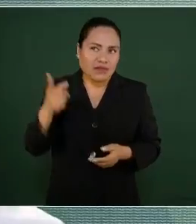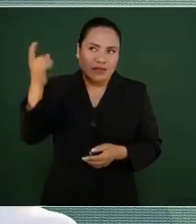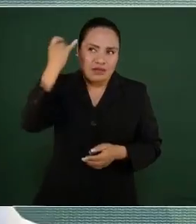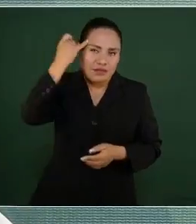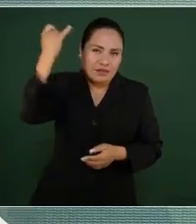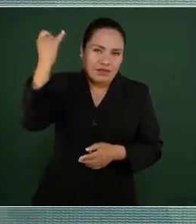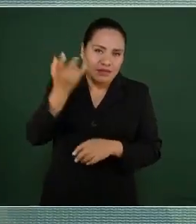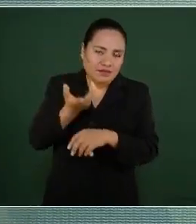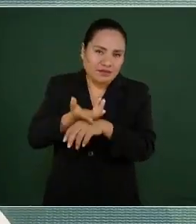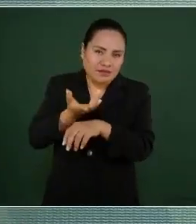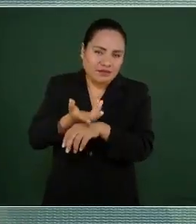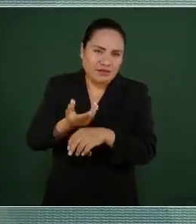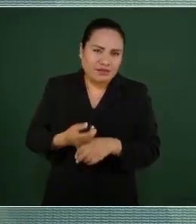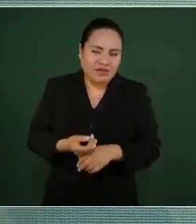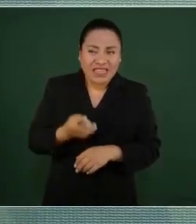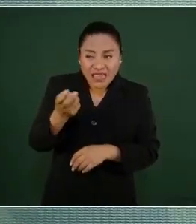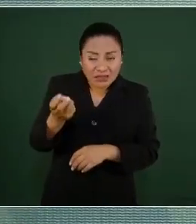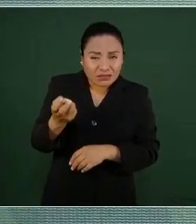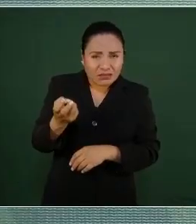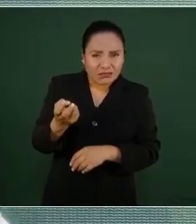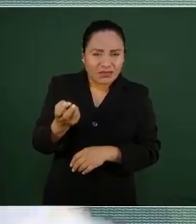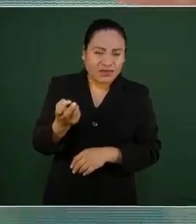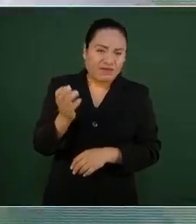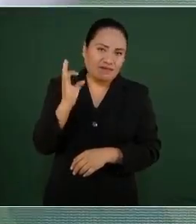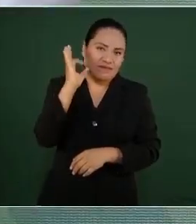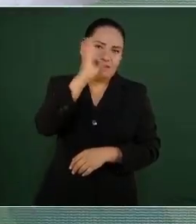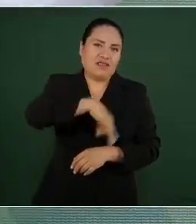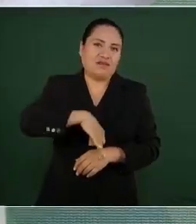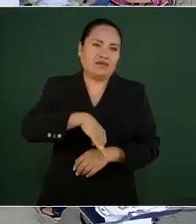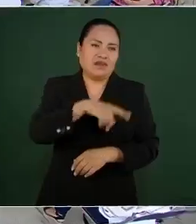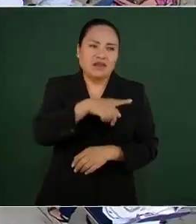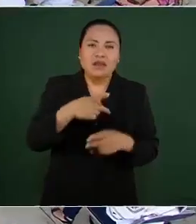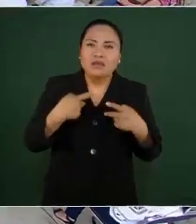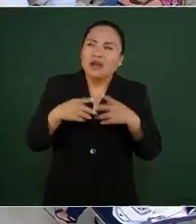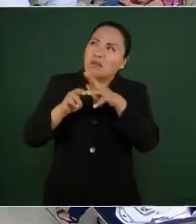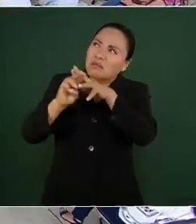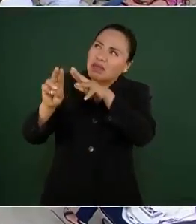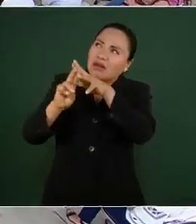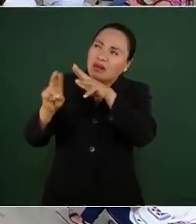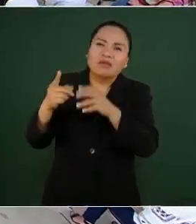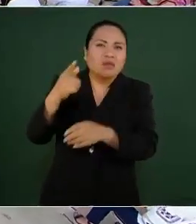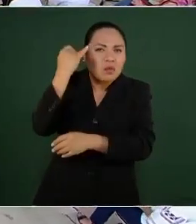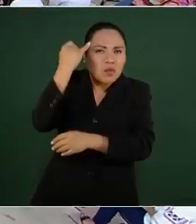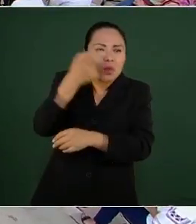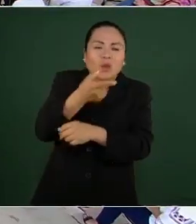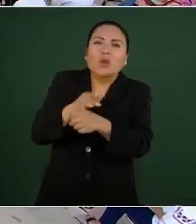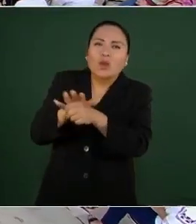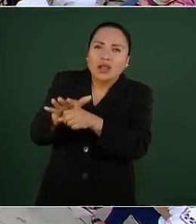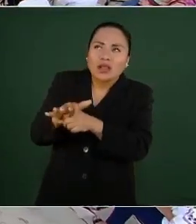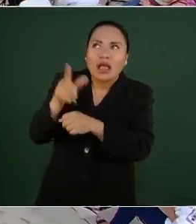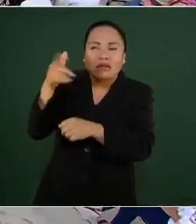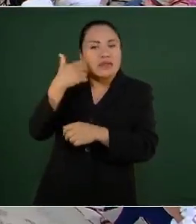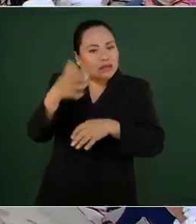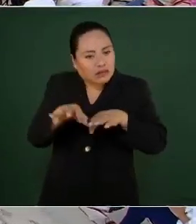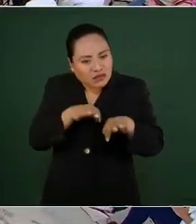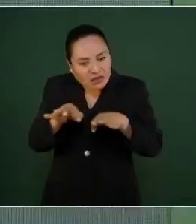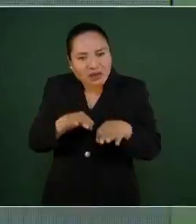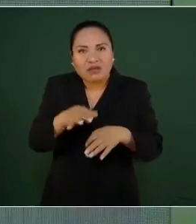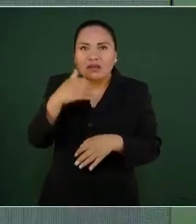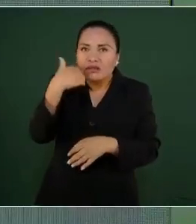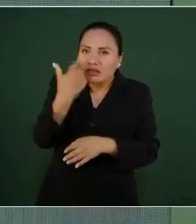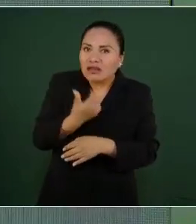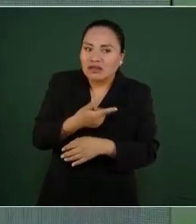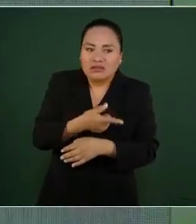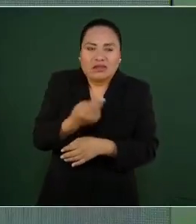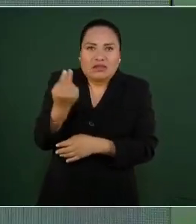cuando es falso. El migrante va a buscarse la vida, va a trabajar, se va por